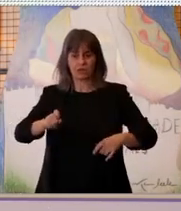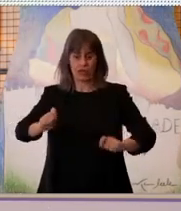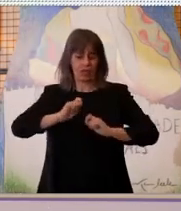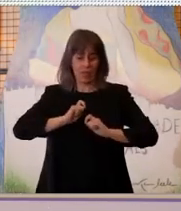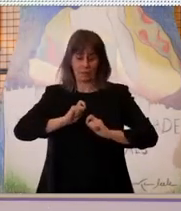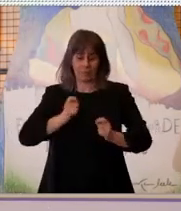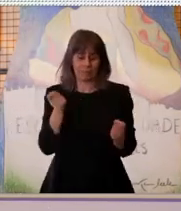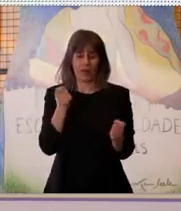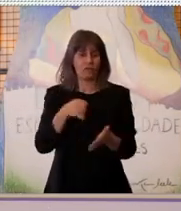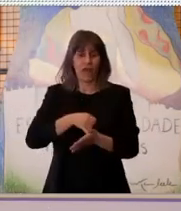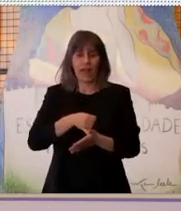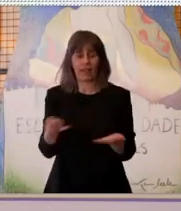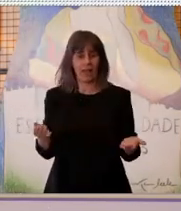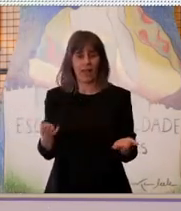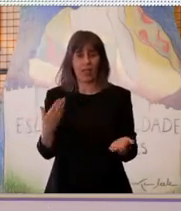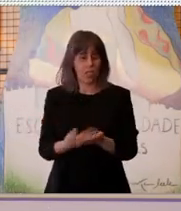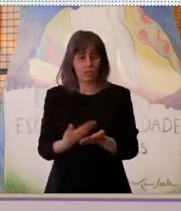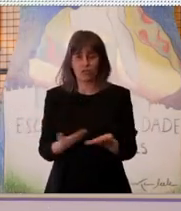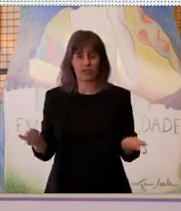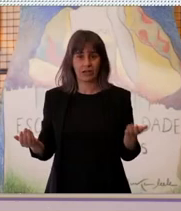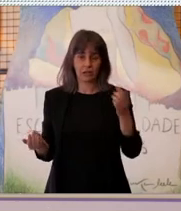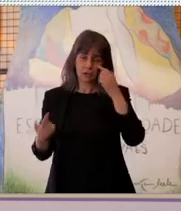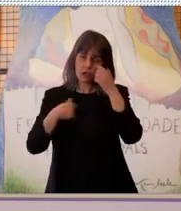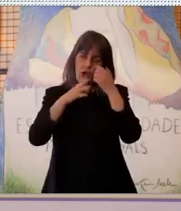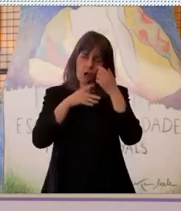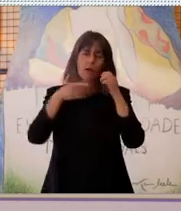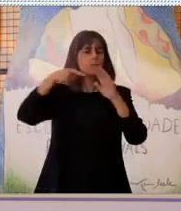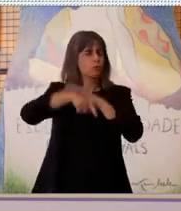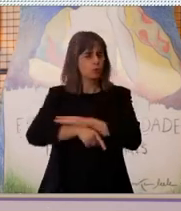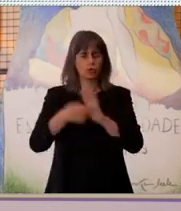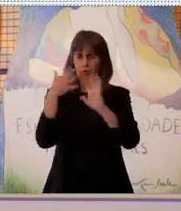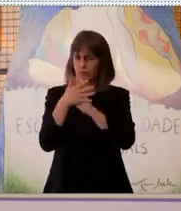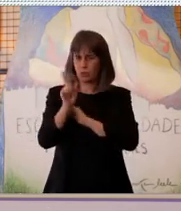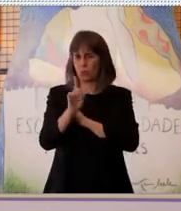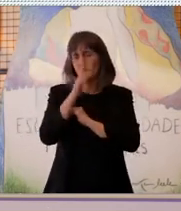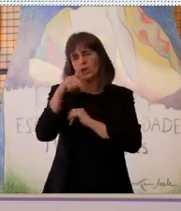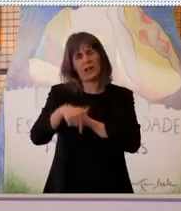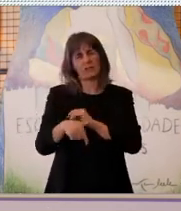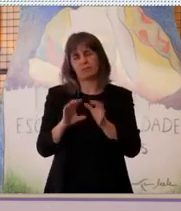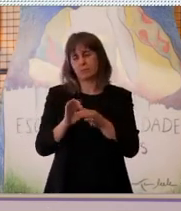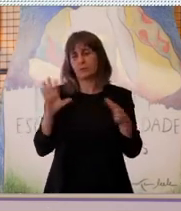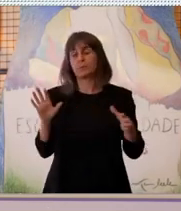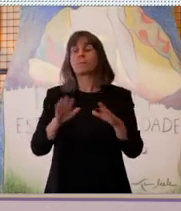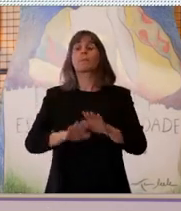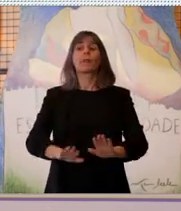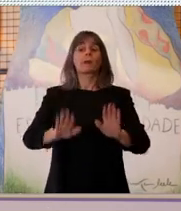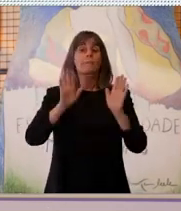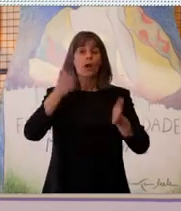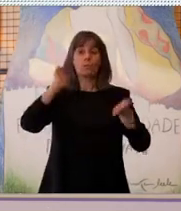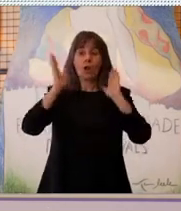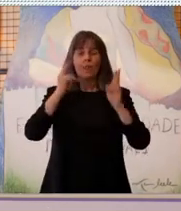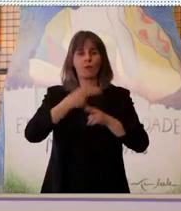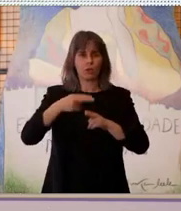Y eso es así es que no voy a entrar ahora porque aquí no es el momento no pero la violencia política que